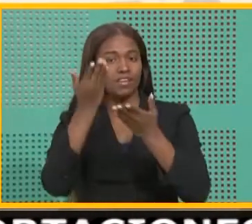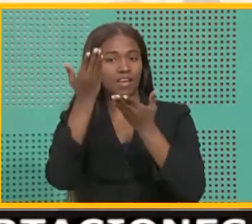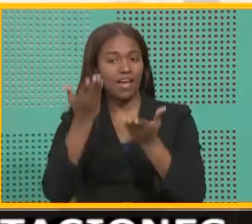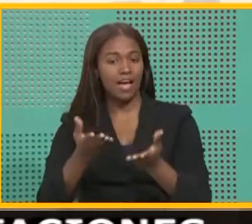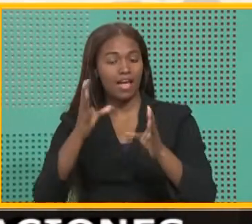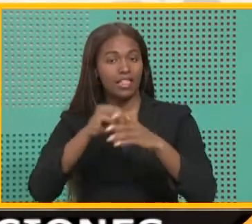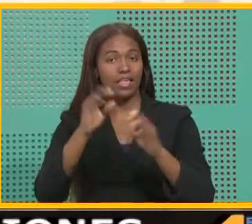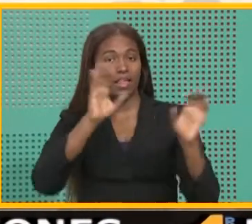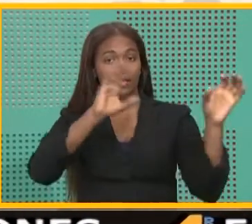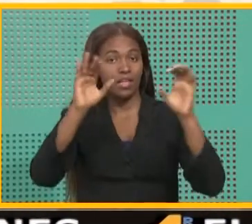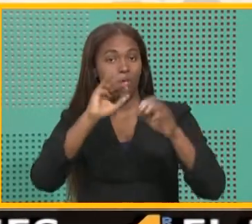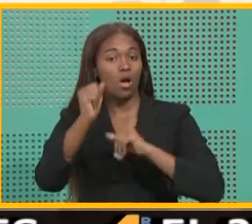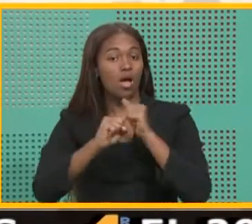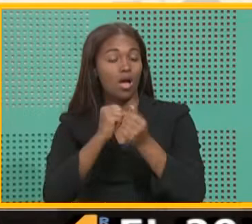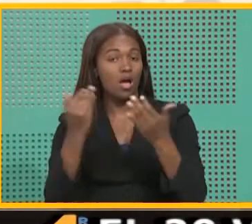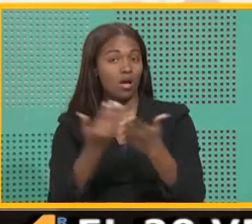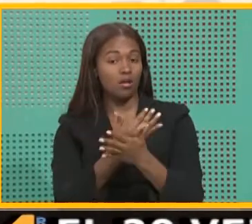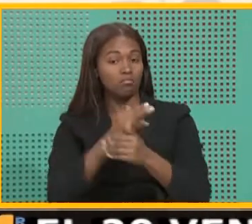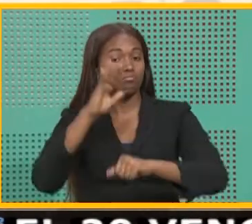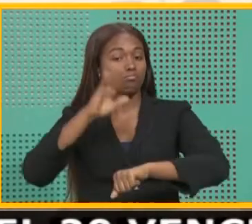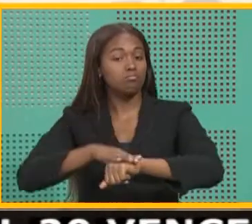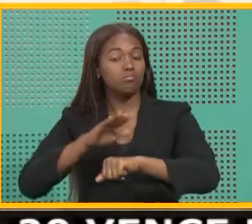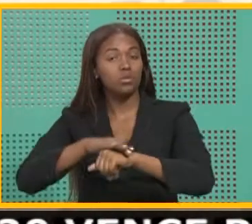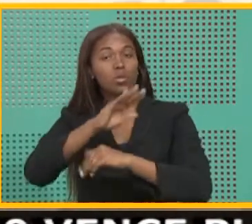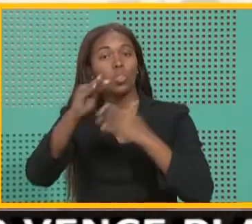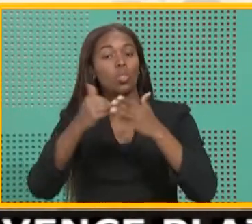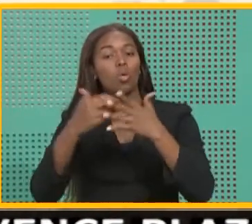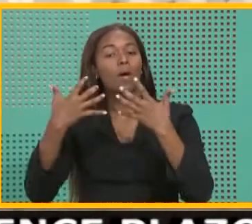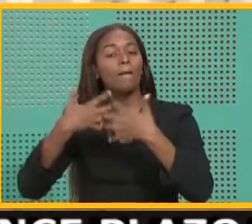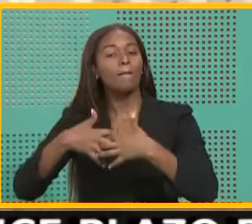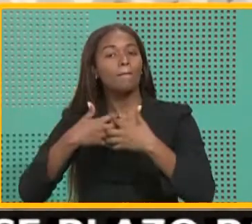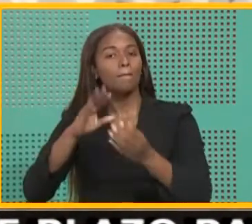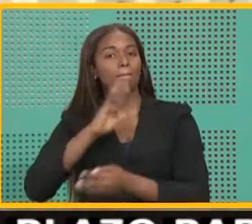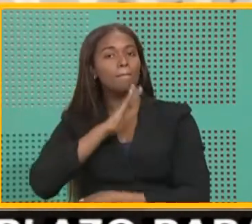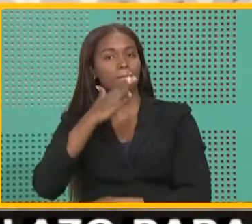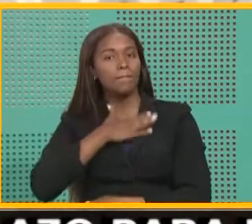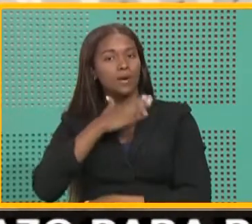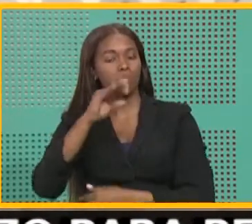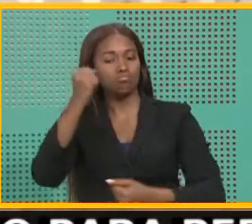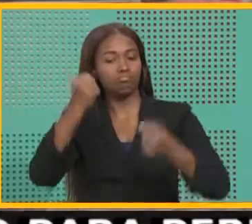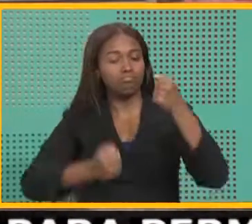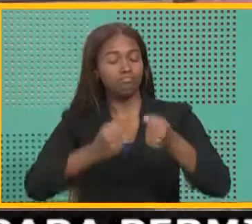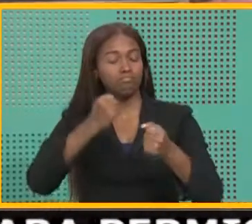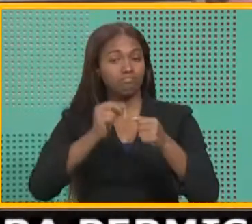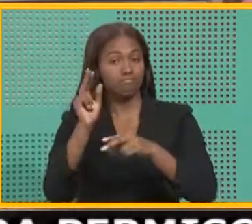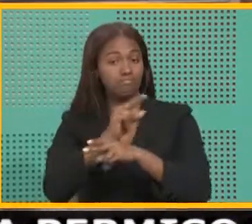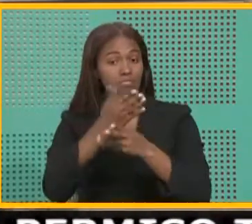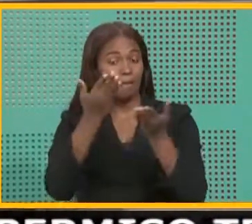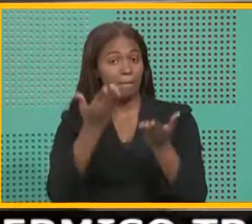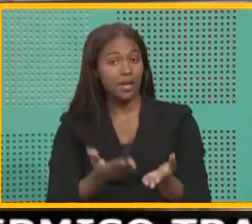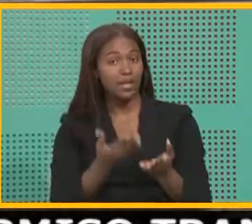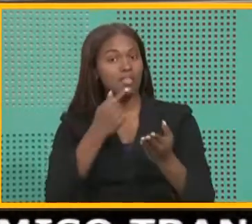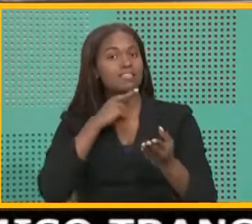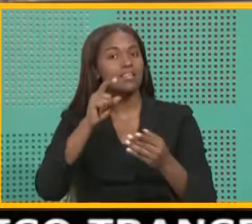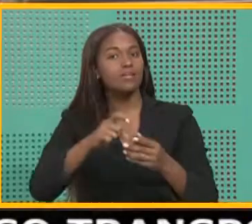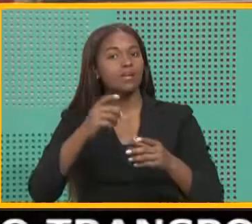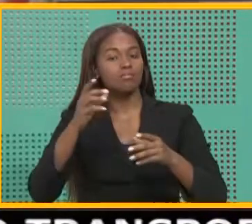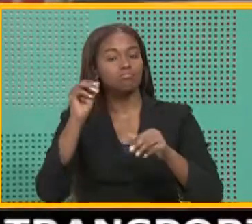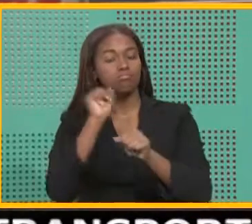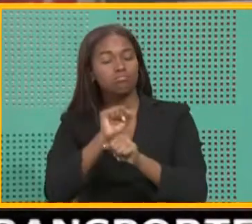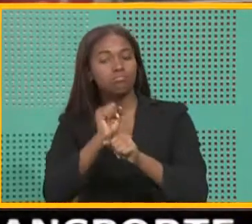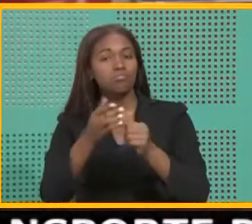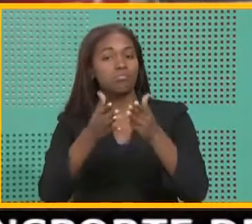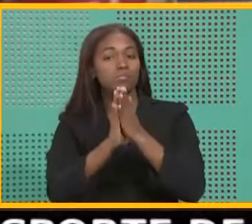y Año Nuevo, el organismo llamó a todas las empresas, propietarios y conductores de vehículos pesados a realizar su